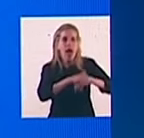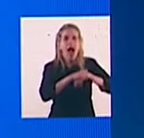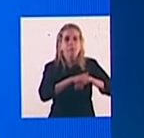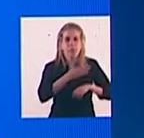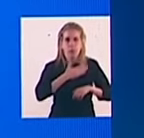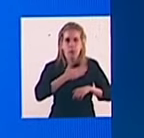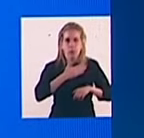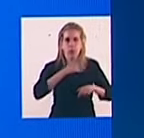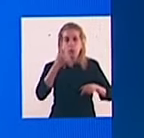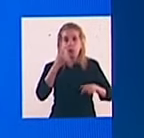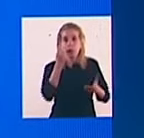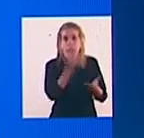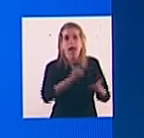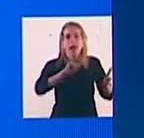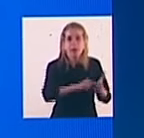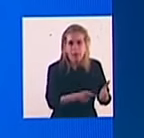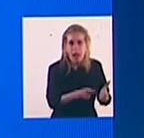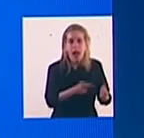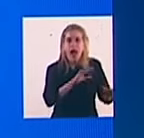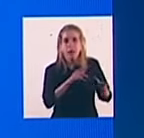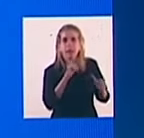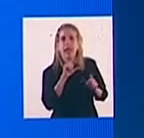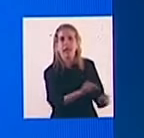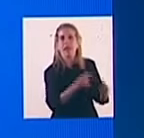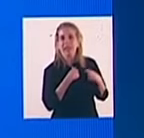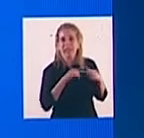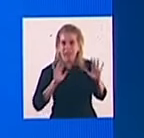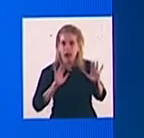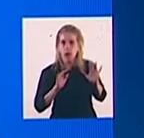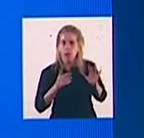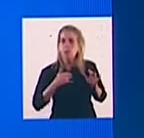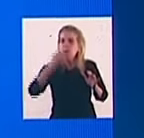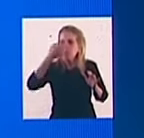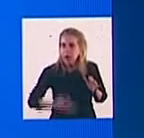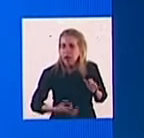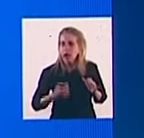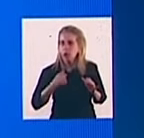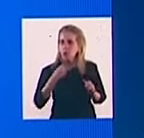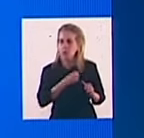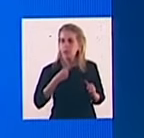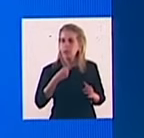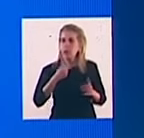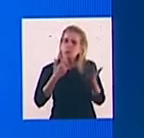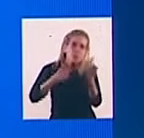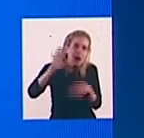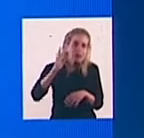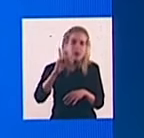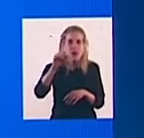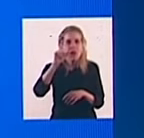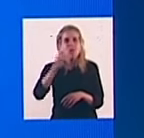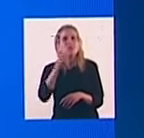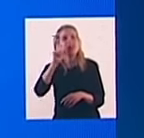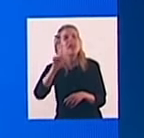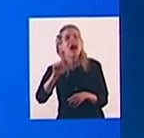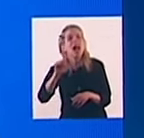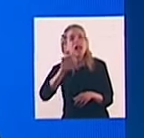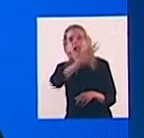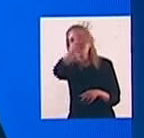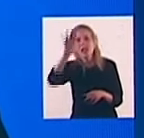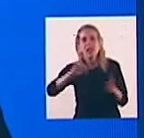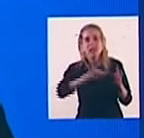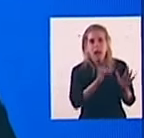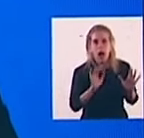de poder, fue a controlar los precios con militantes. No les cayó del todo bien. No están en un momento